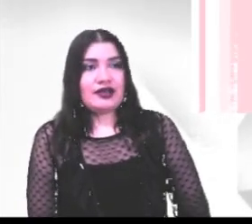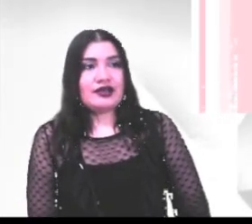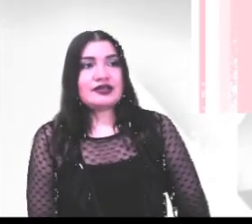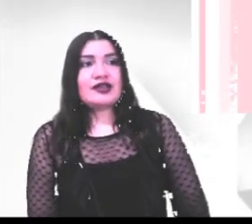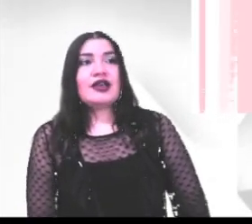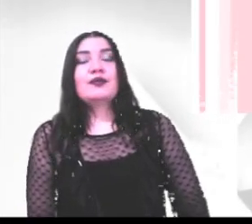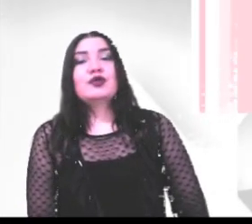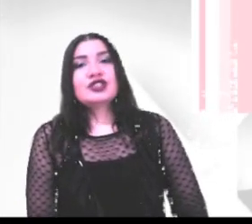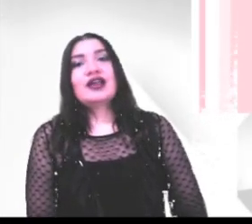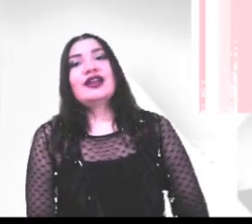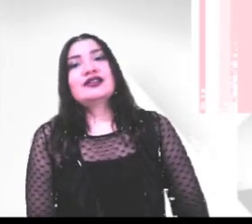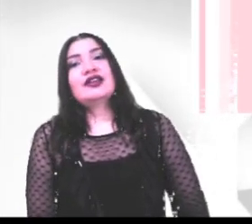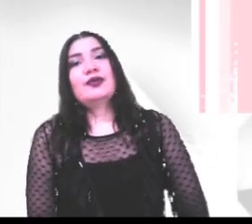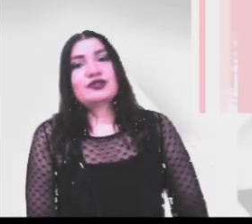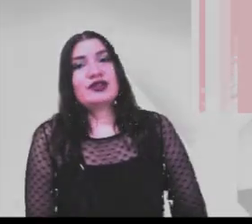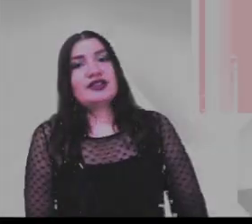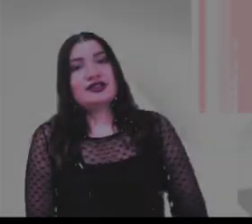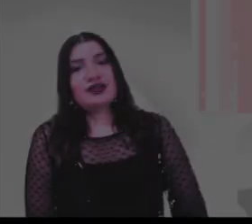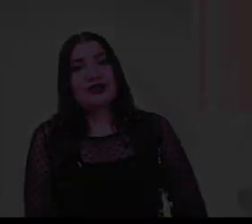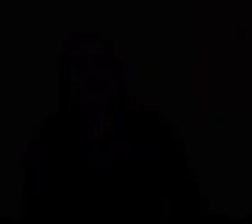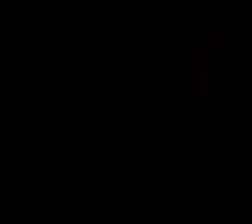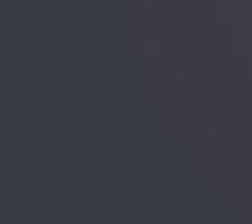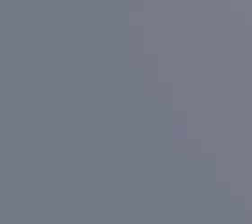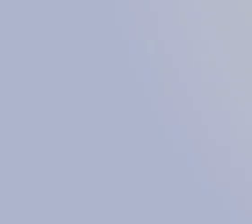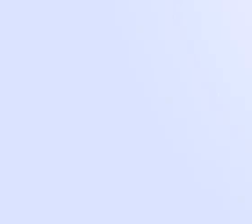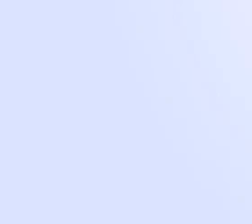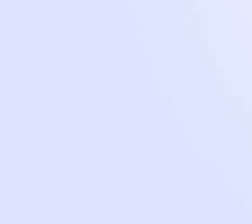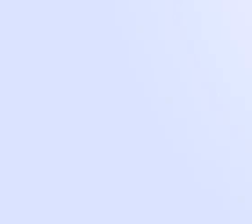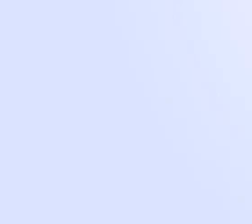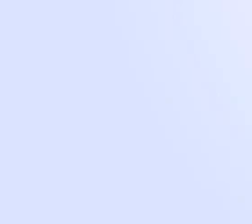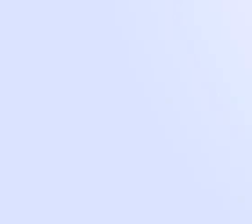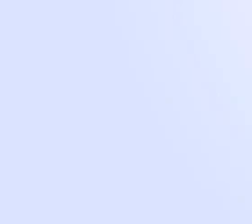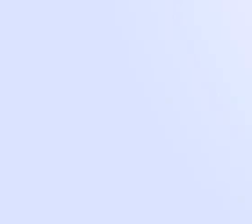ustedes muchas gracias por su atención